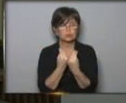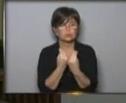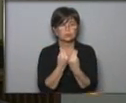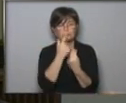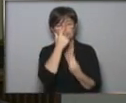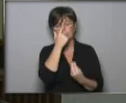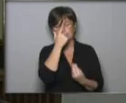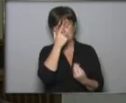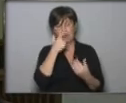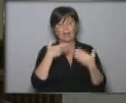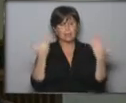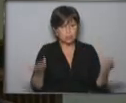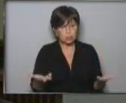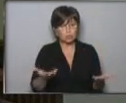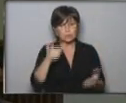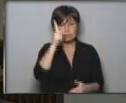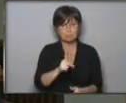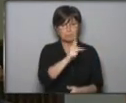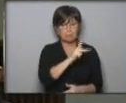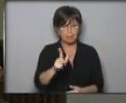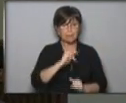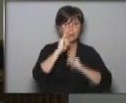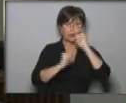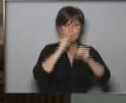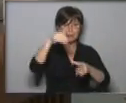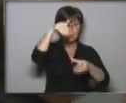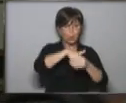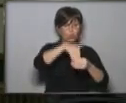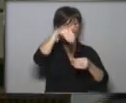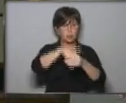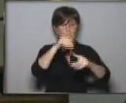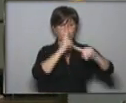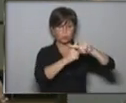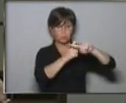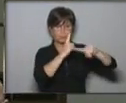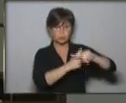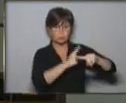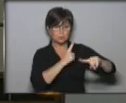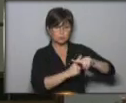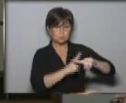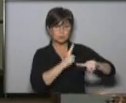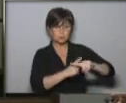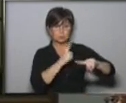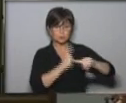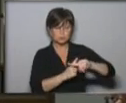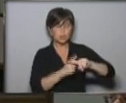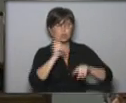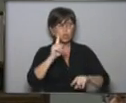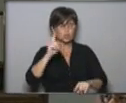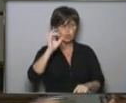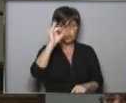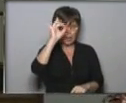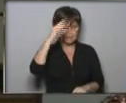Y él comentaba, mientras los votos se iban sumando, yo no solo pensaba en los